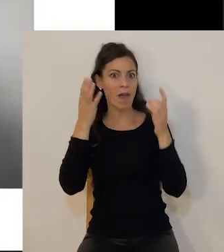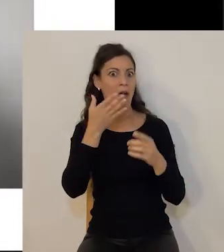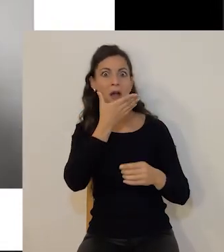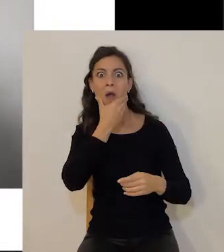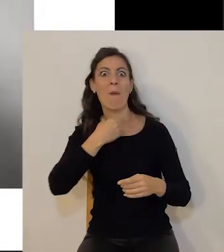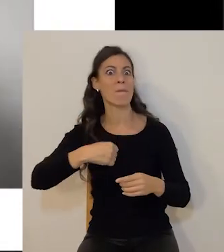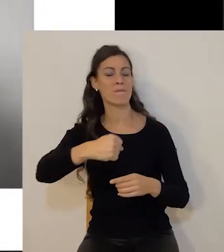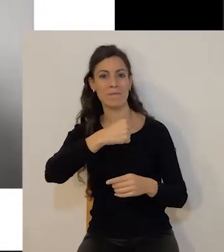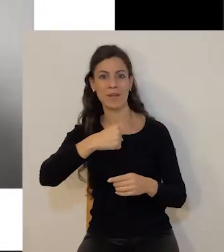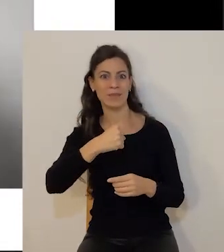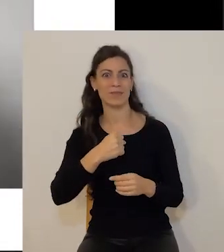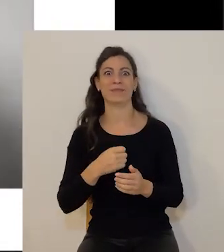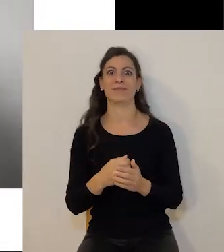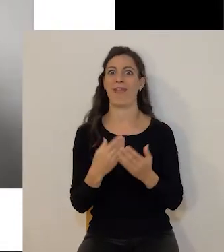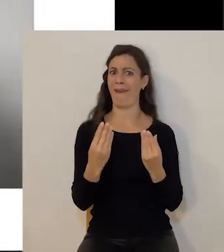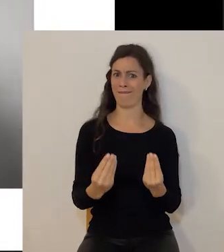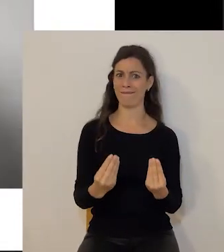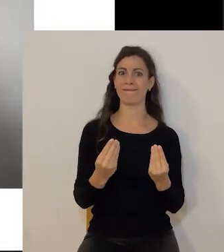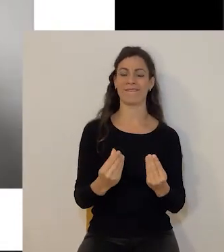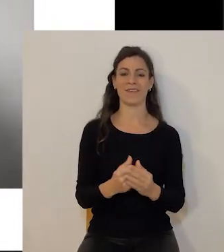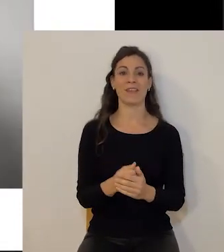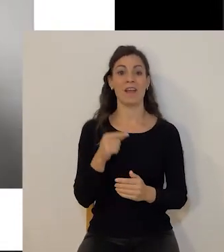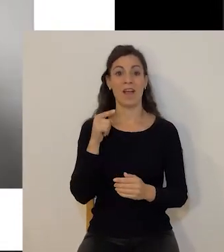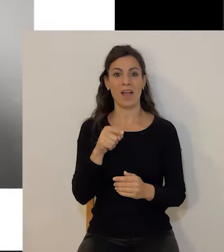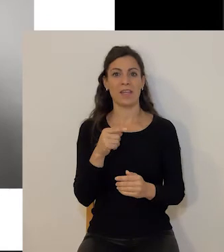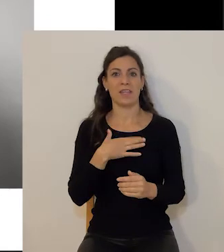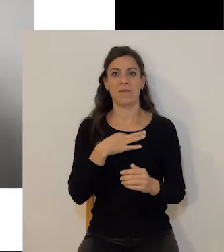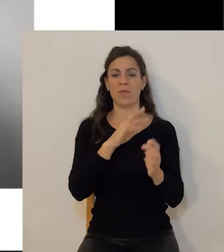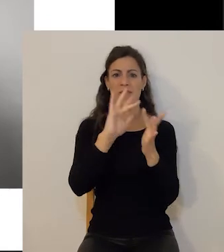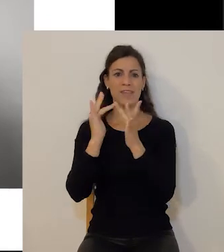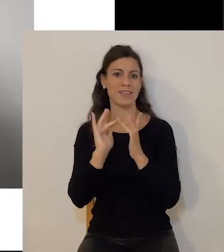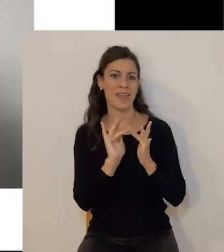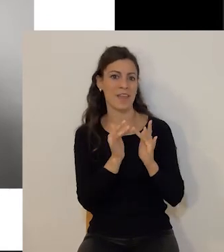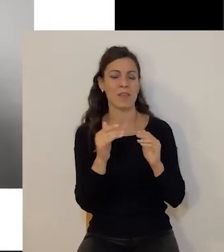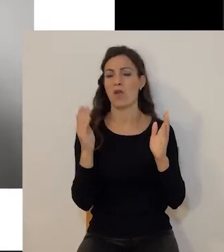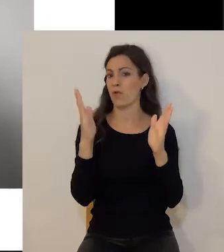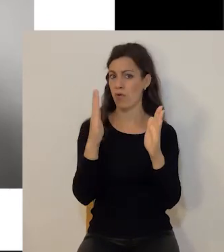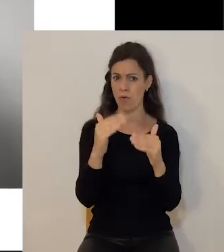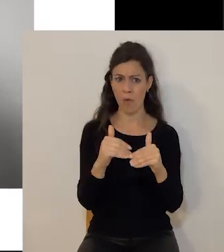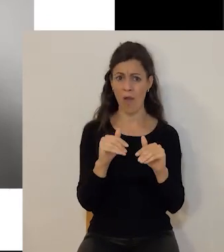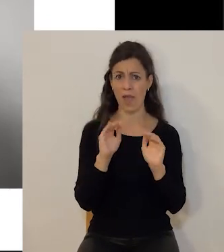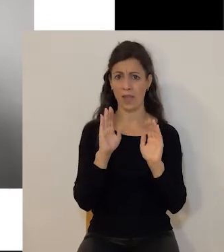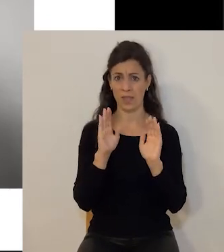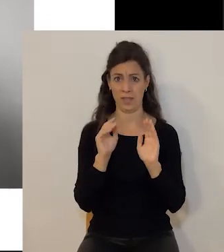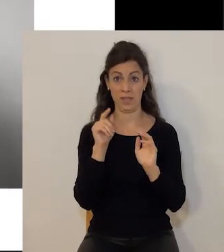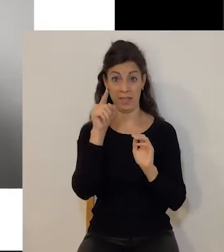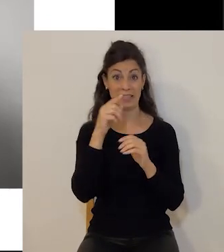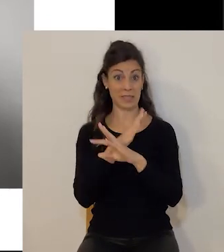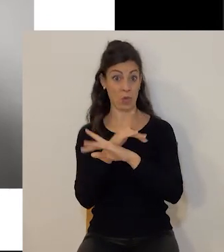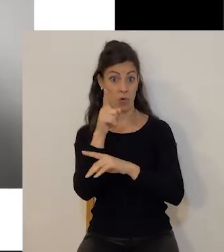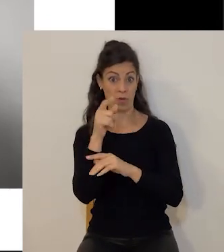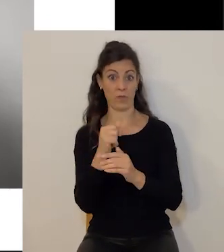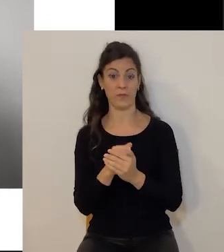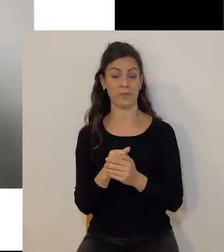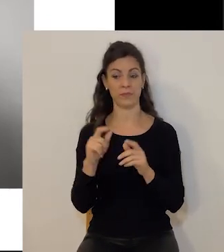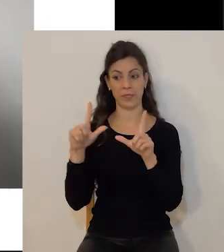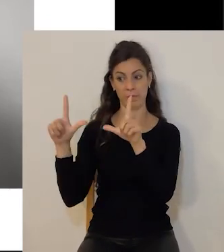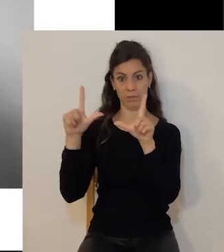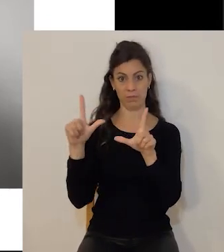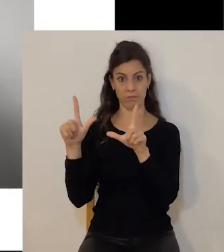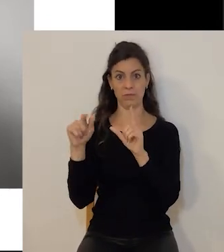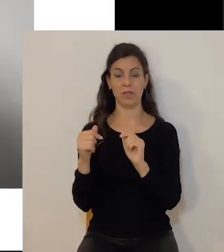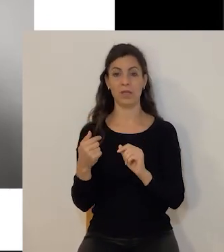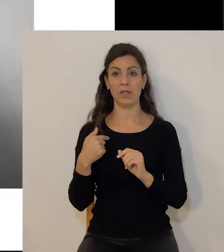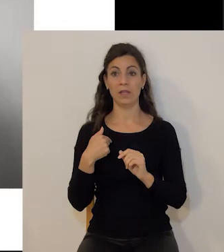¿no? Aquí yo pensaba que podría haber interacción, no la hay, pero bueno, History Cubes, otro en el que yo